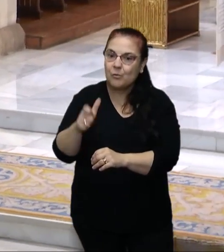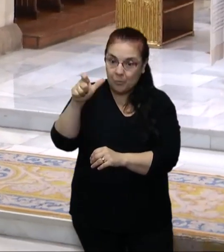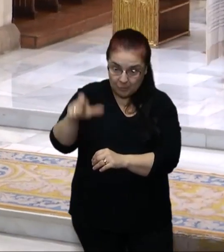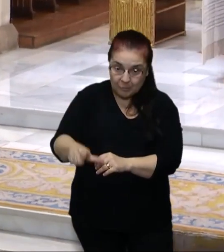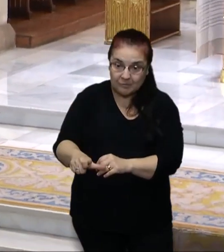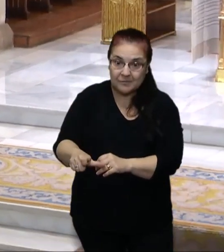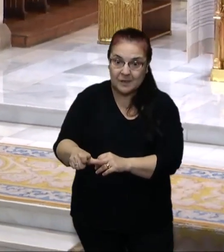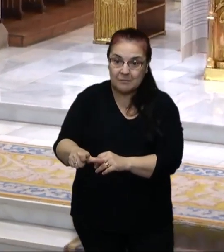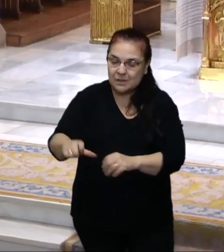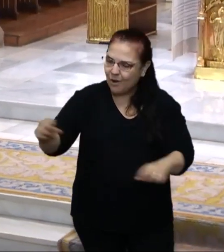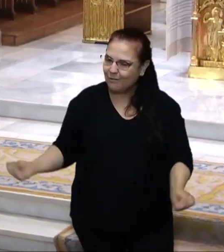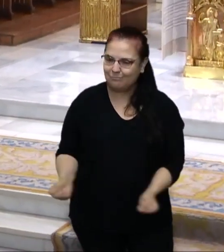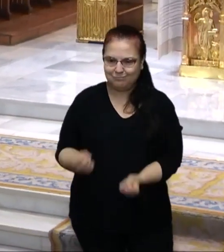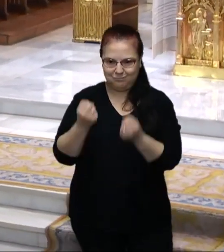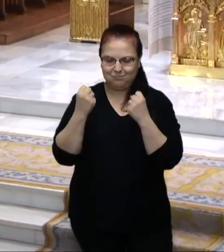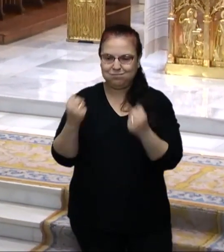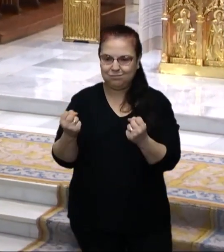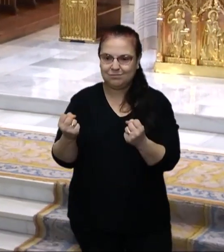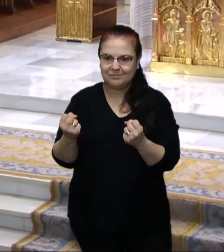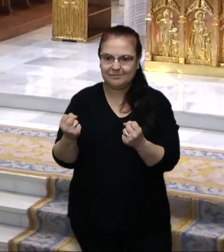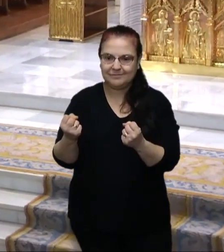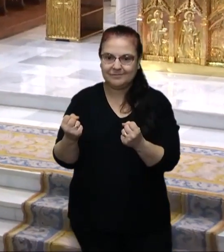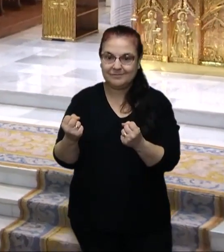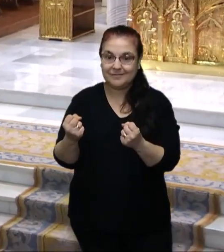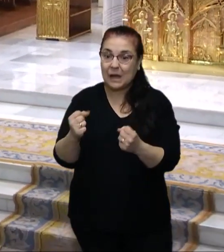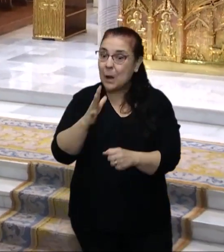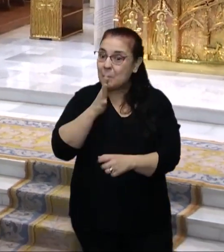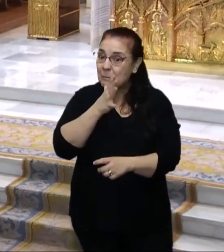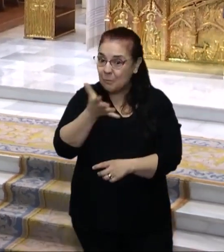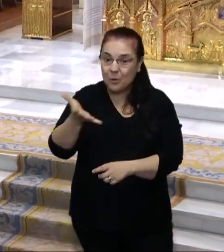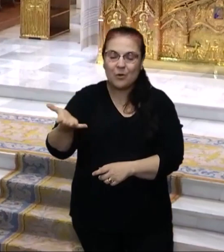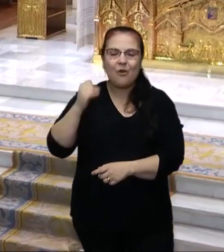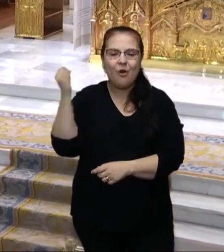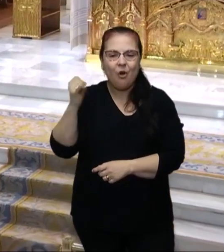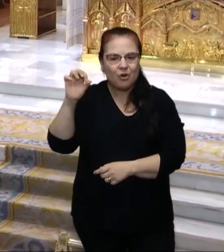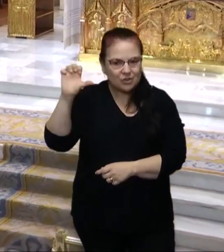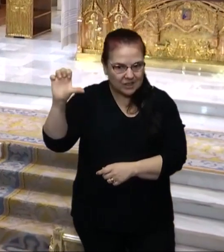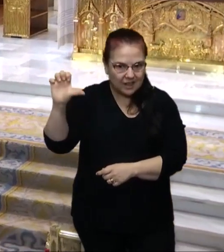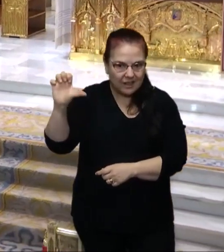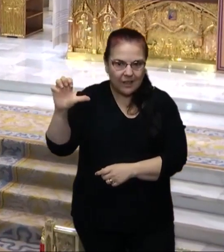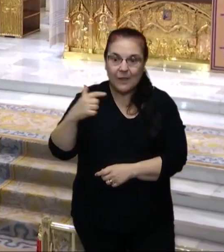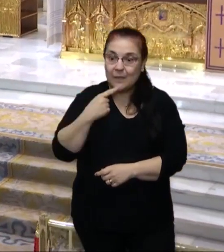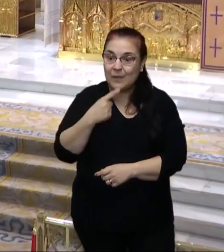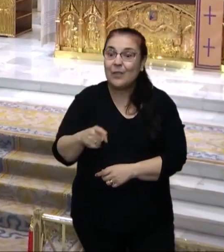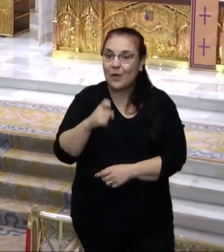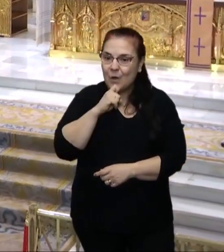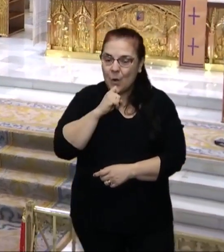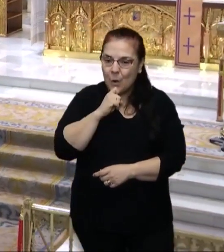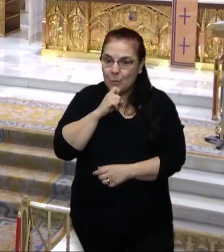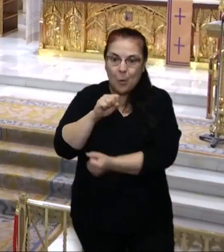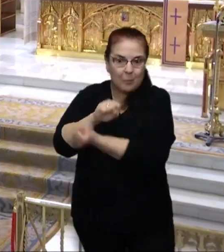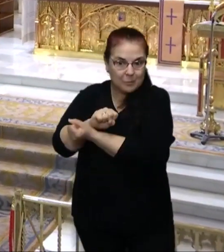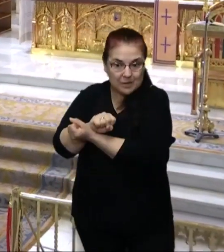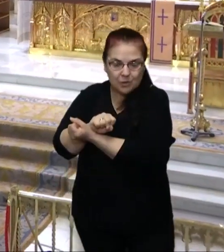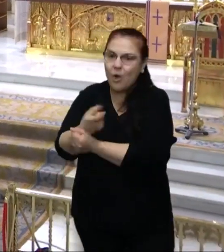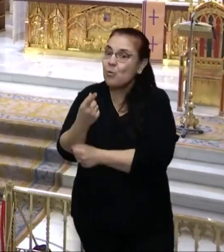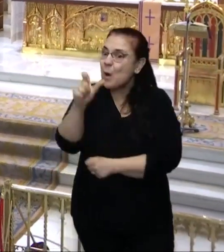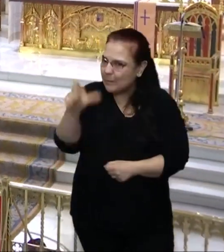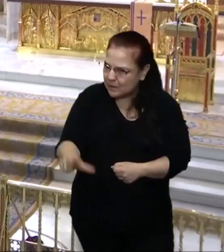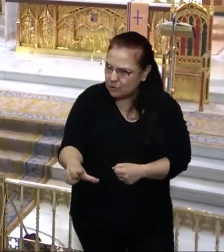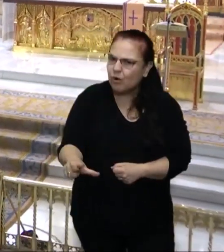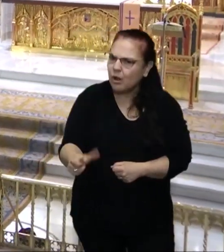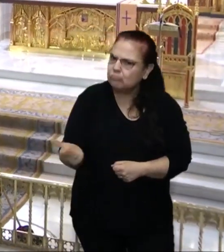se había salvado por la interpretación de José, le habla de cómo en prisión tiene a uno,